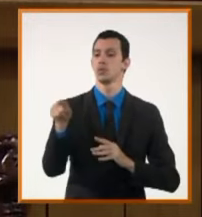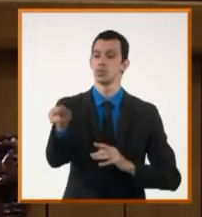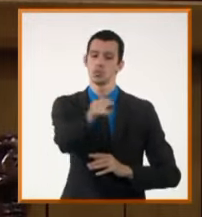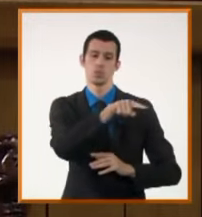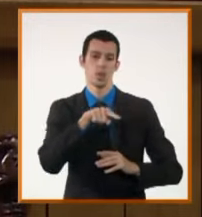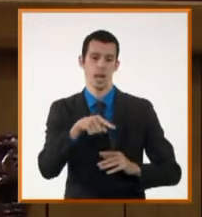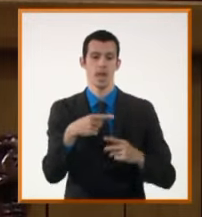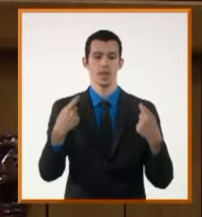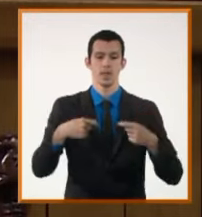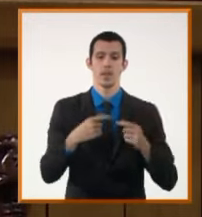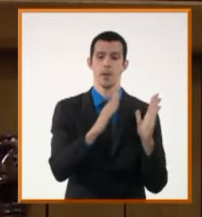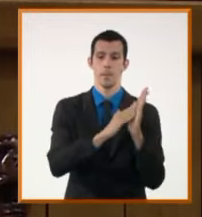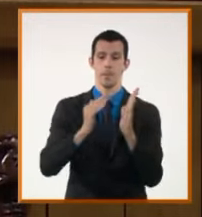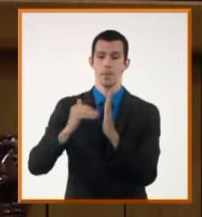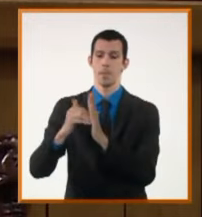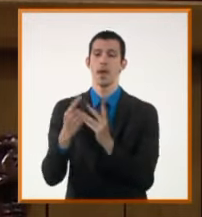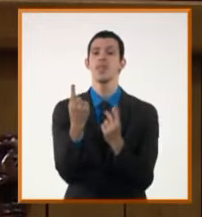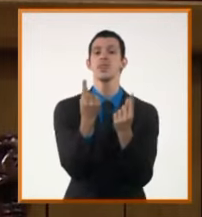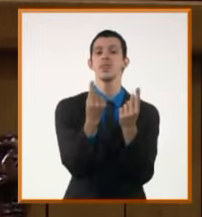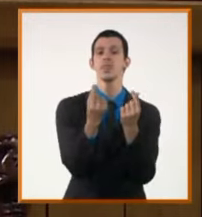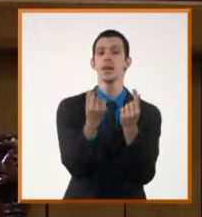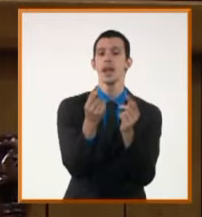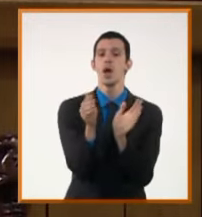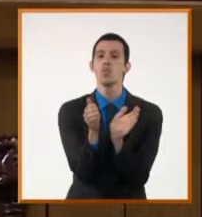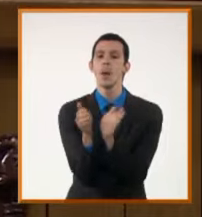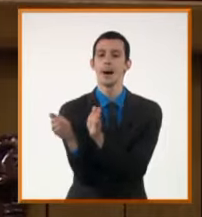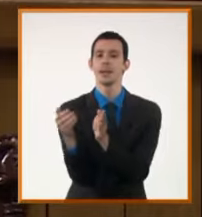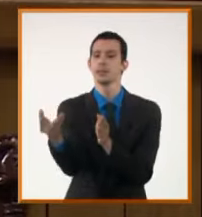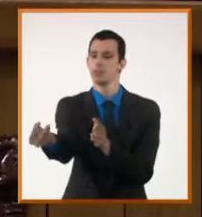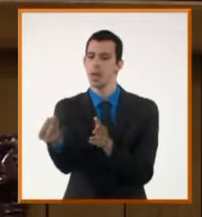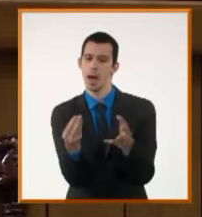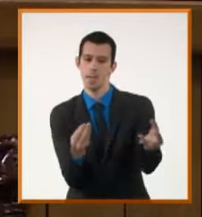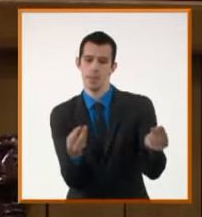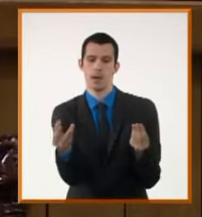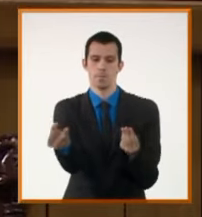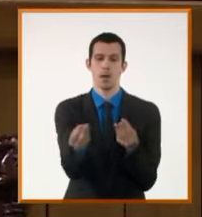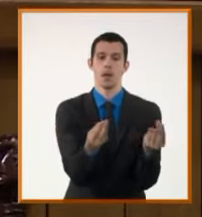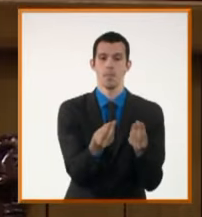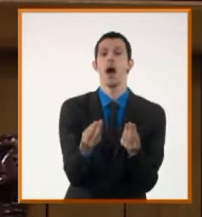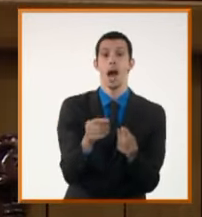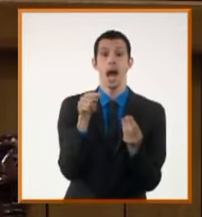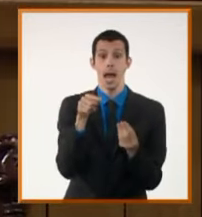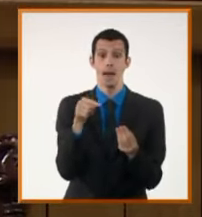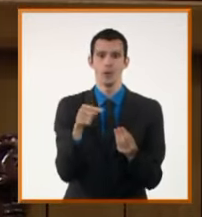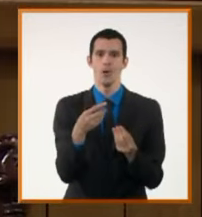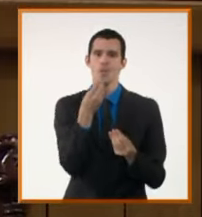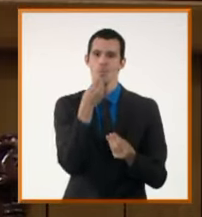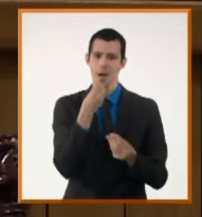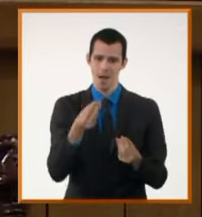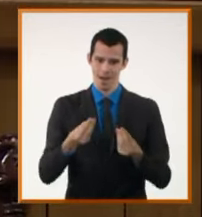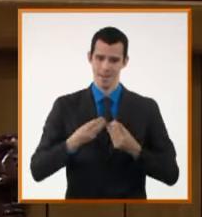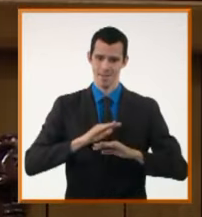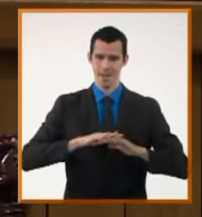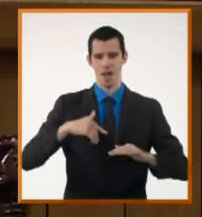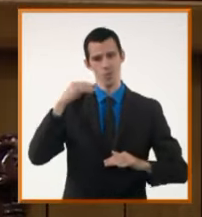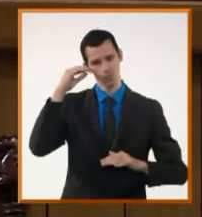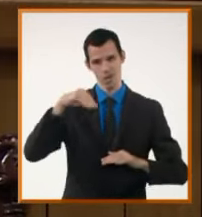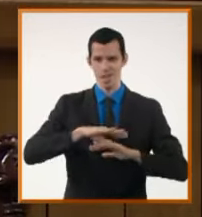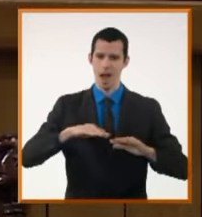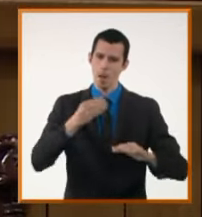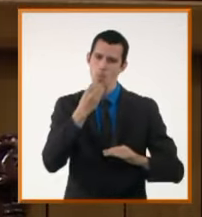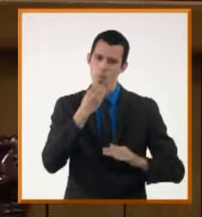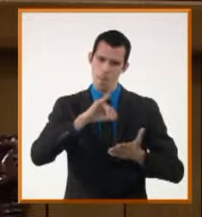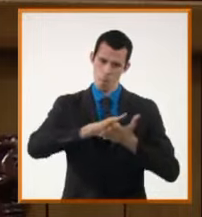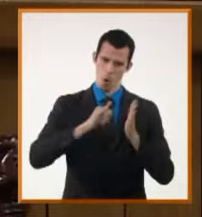e incluso la producción de alimentos en un municipio. Entonces, ese tema tenemos que resolverlo. Y a su vez, implementar